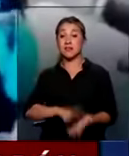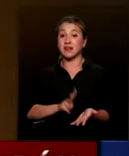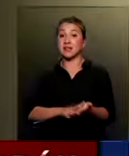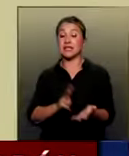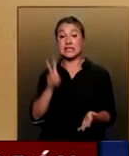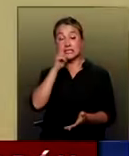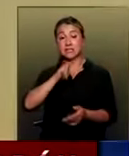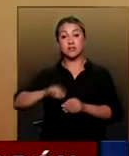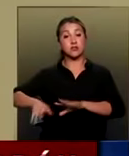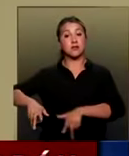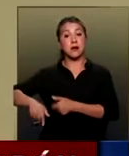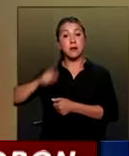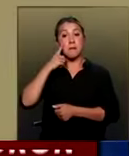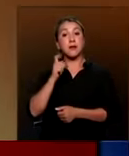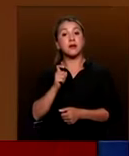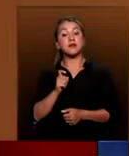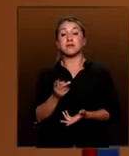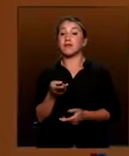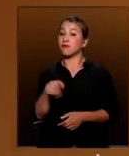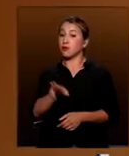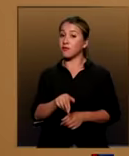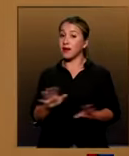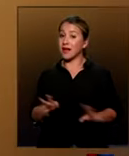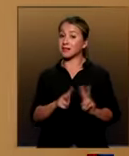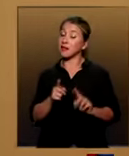vacías, pero no incapacitada de volver a actuar.